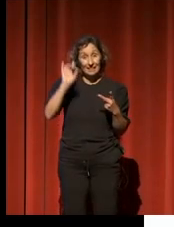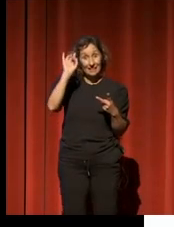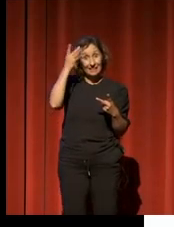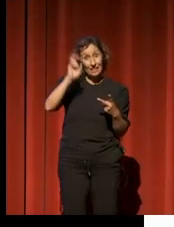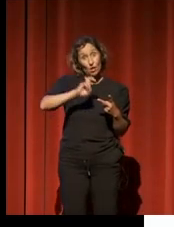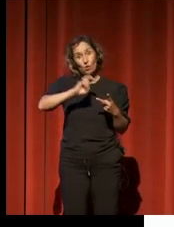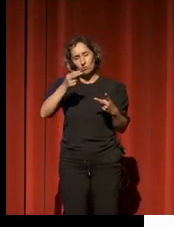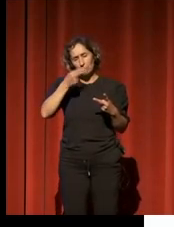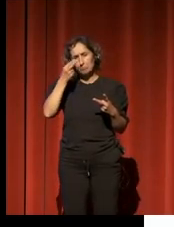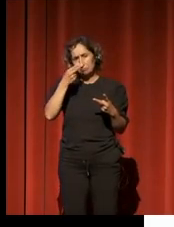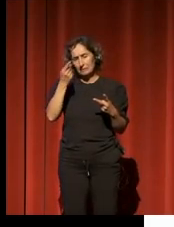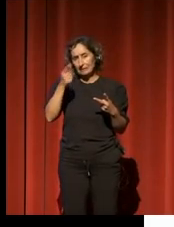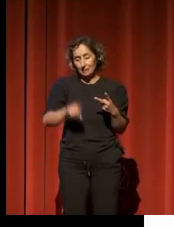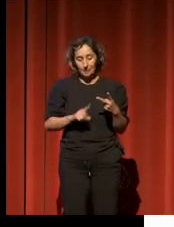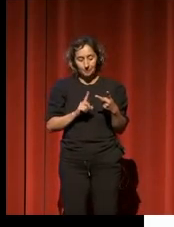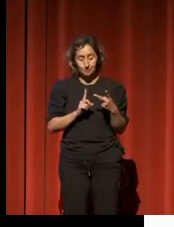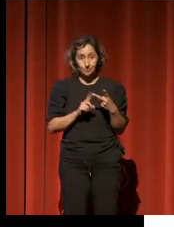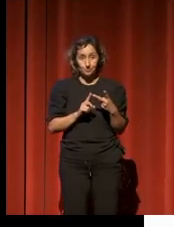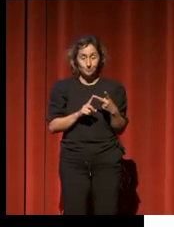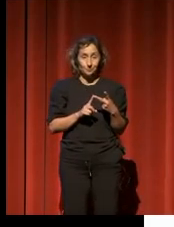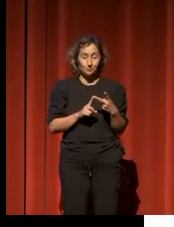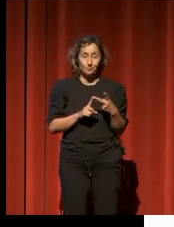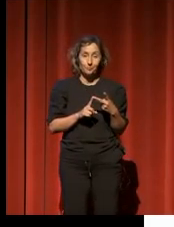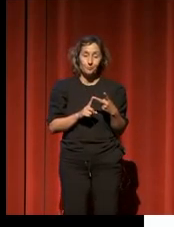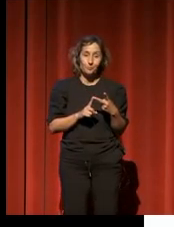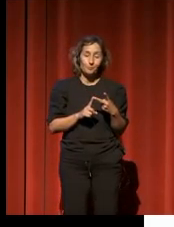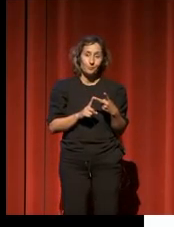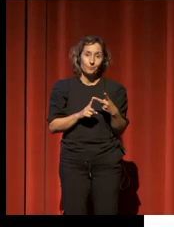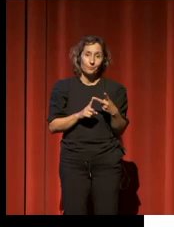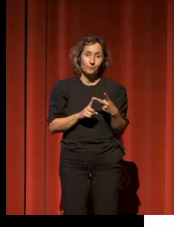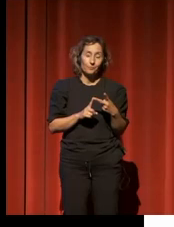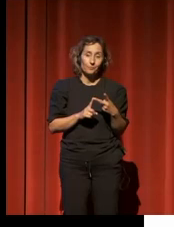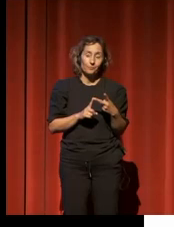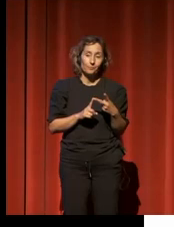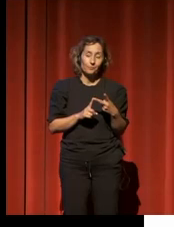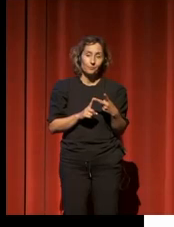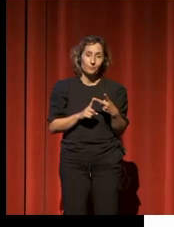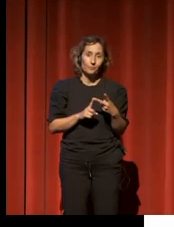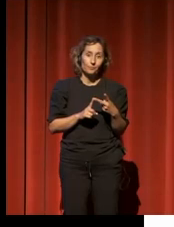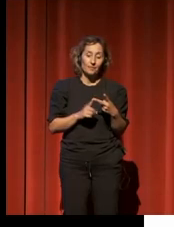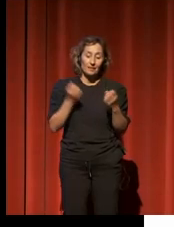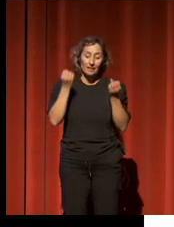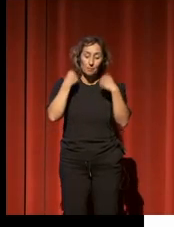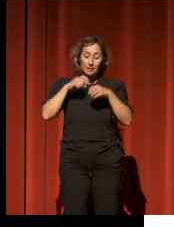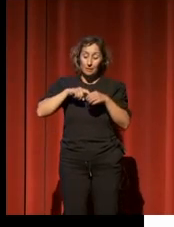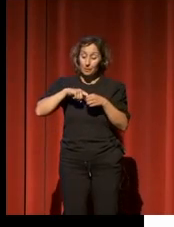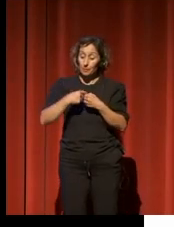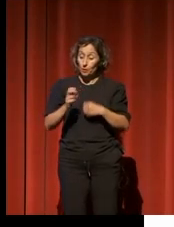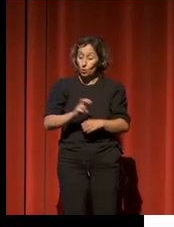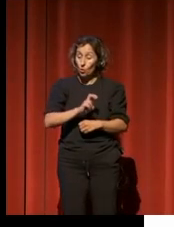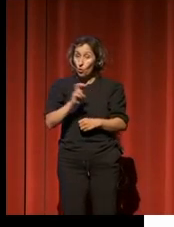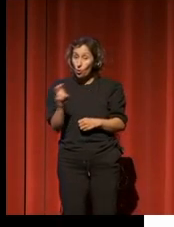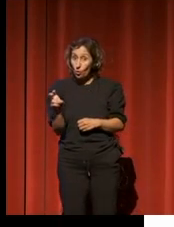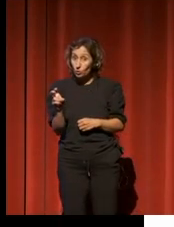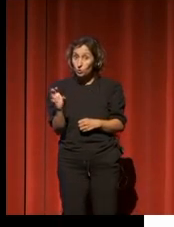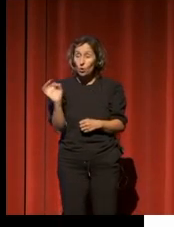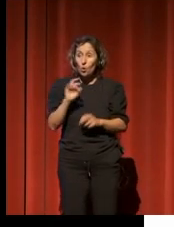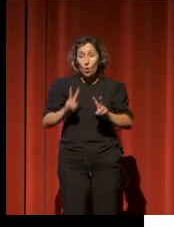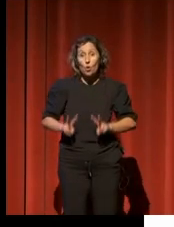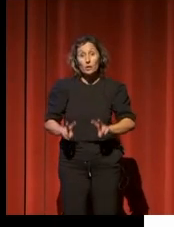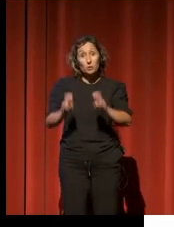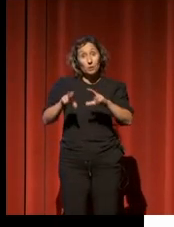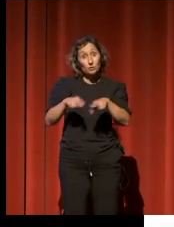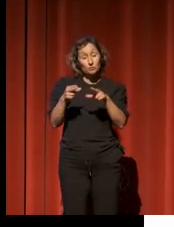interesante eh A diferencia de lo que se observa en otras prácticas de participación o si queréis de innovación